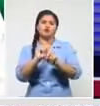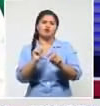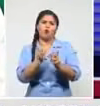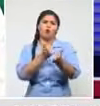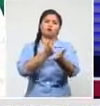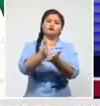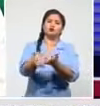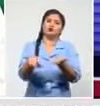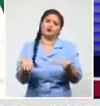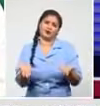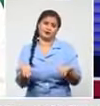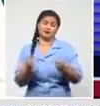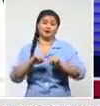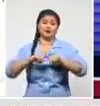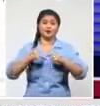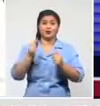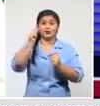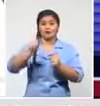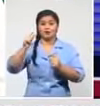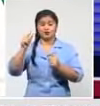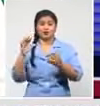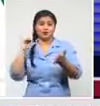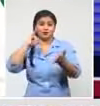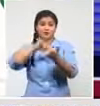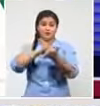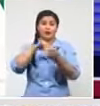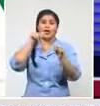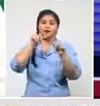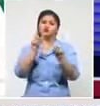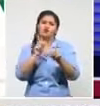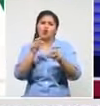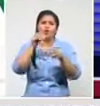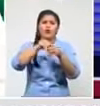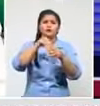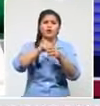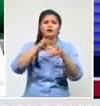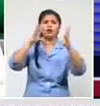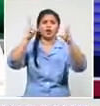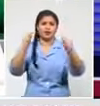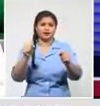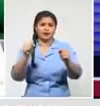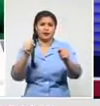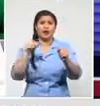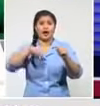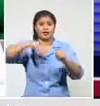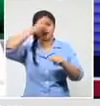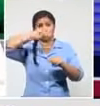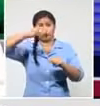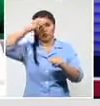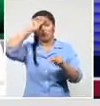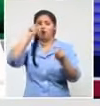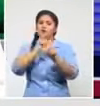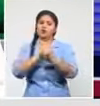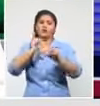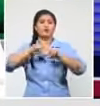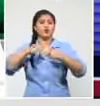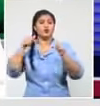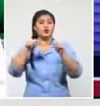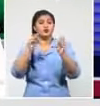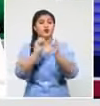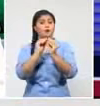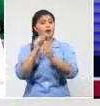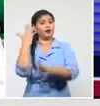importado no se incluye dentro de la incidencia, porque no es una transmisión del país. Por lo tanto, es un